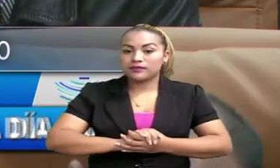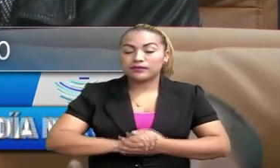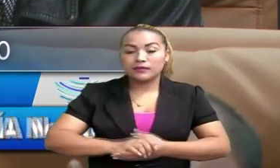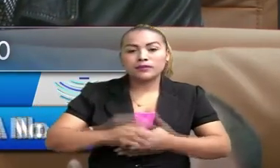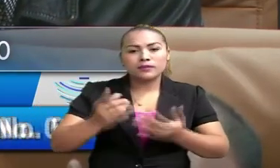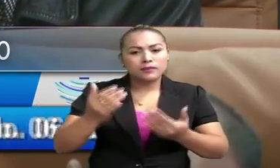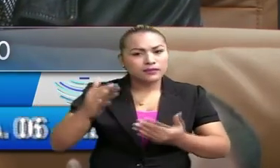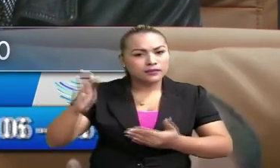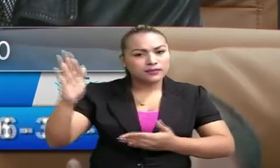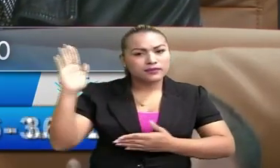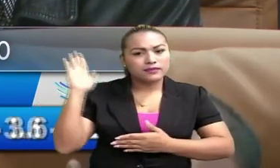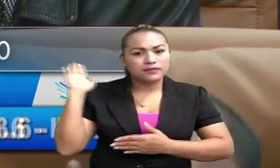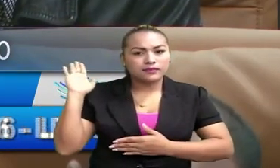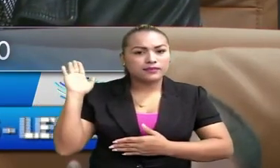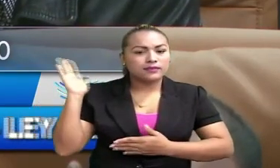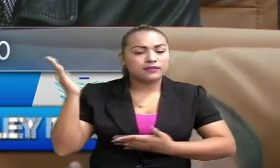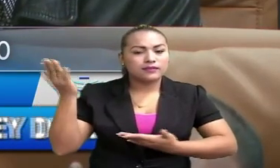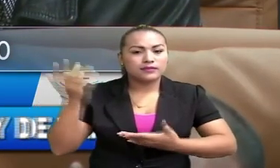comprometida,